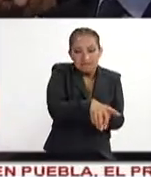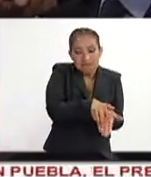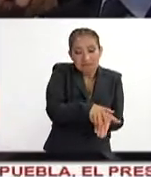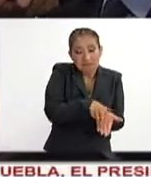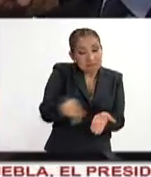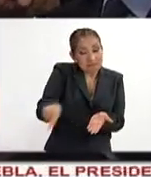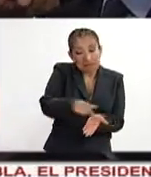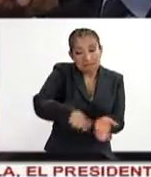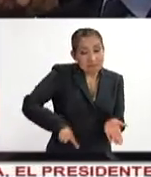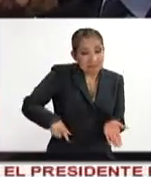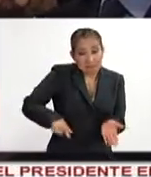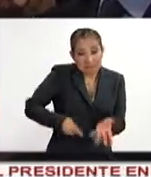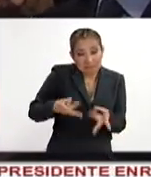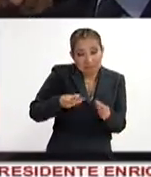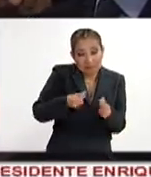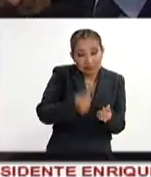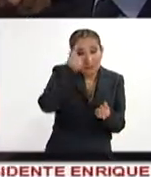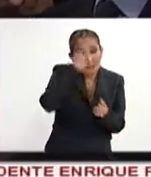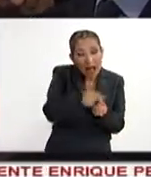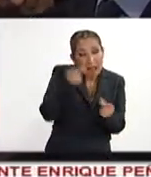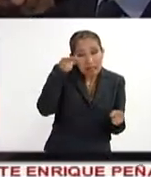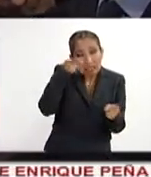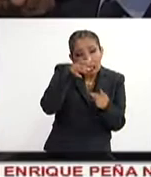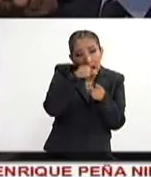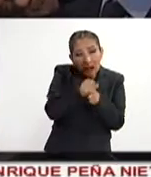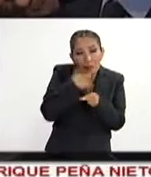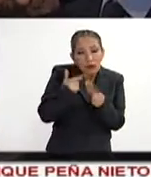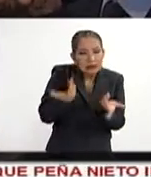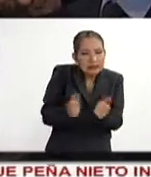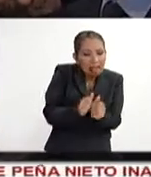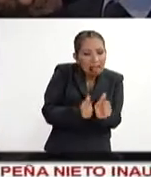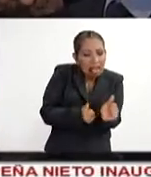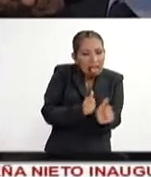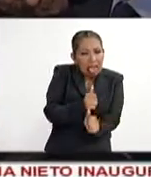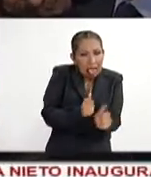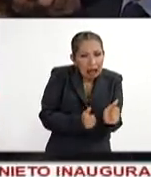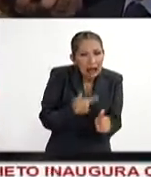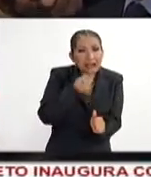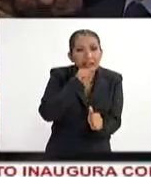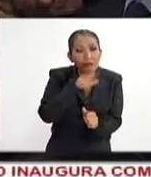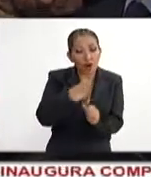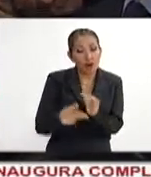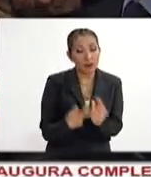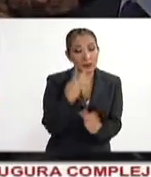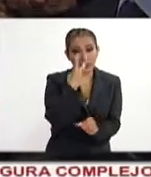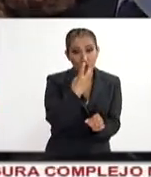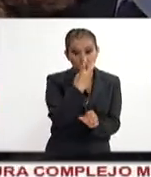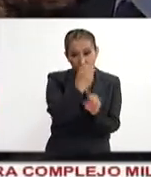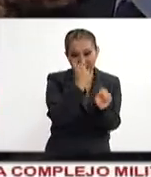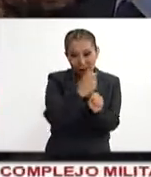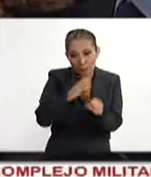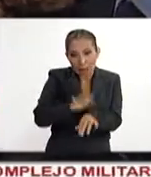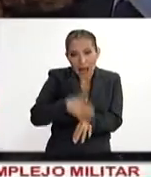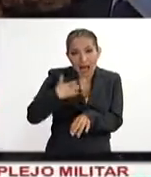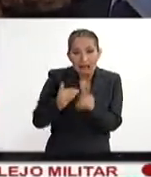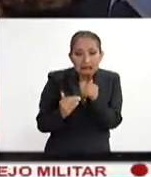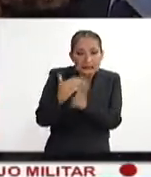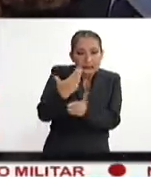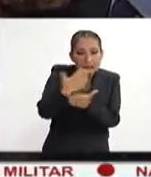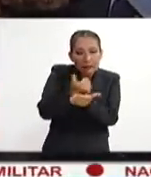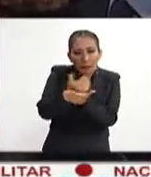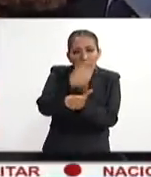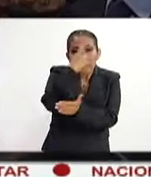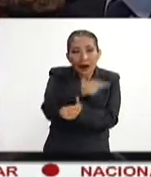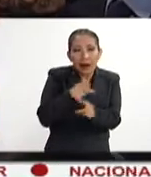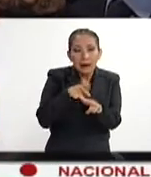de contención del gasto para alcanzar este menor déficit, para tener otra vez por segundo año un superávit primario,